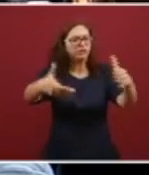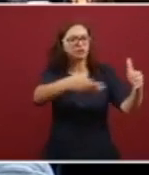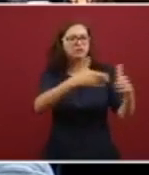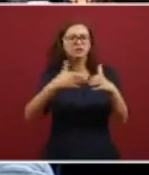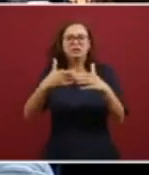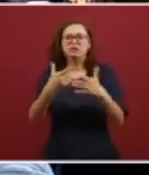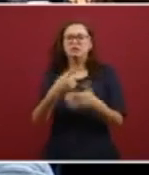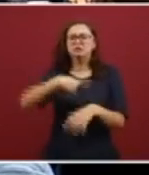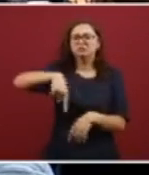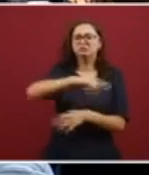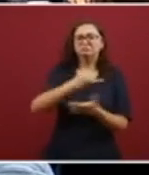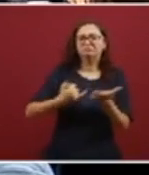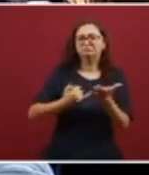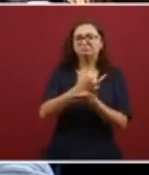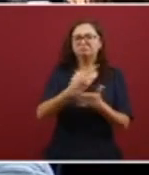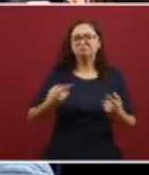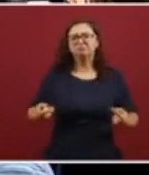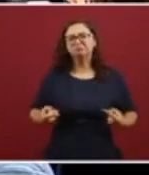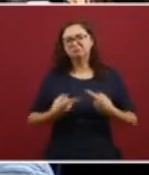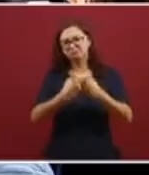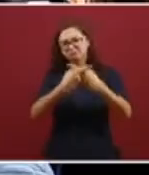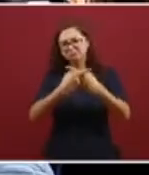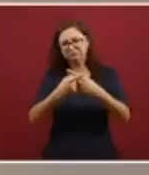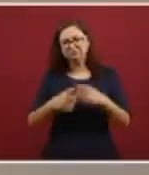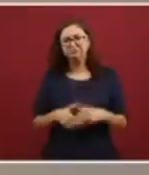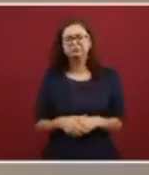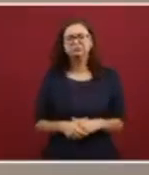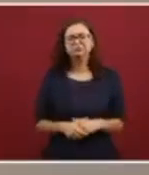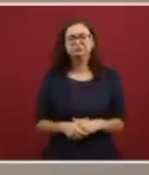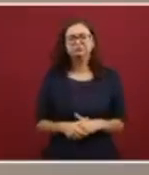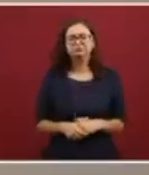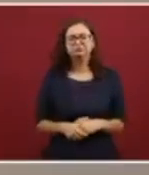disponiendo. Nos informan que se